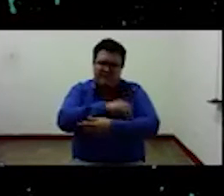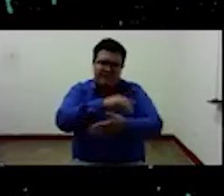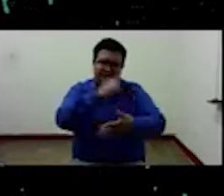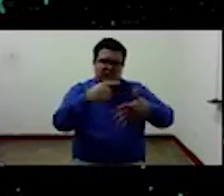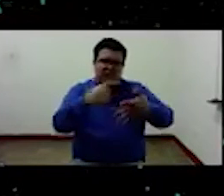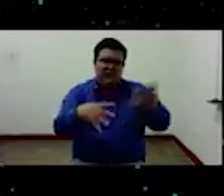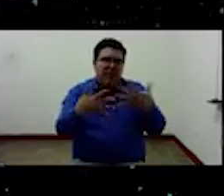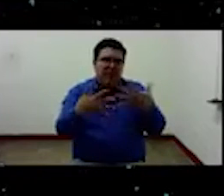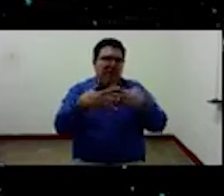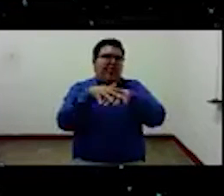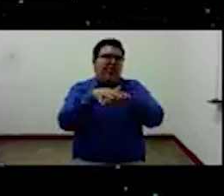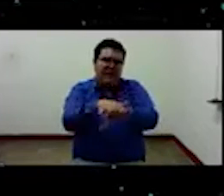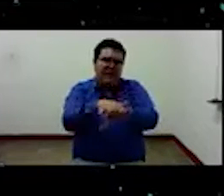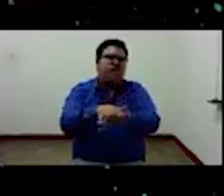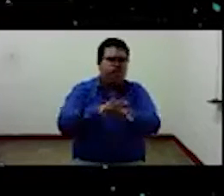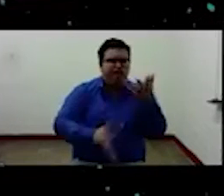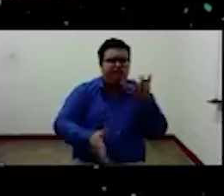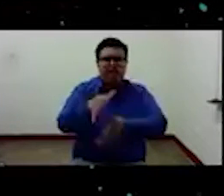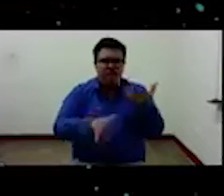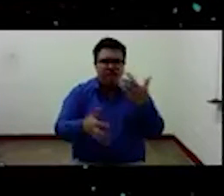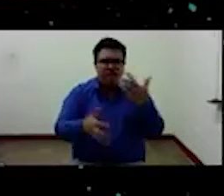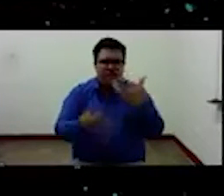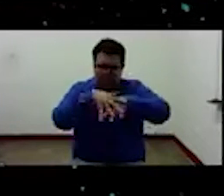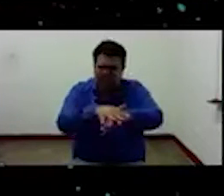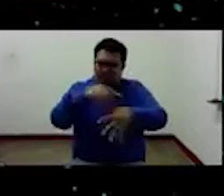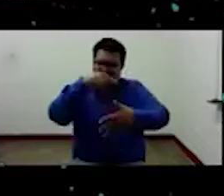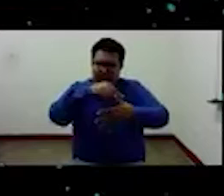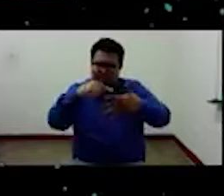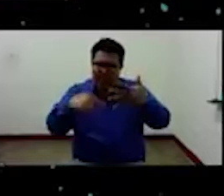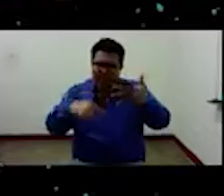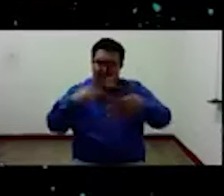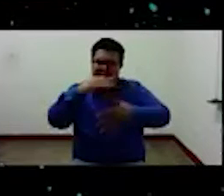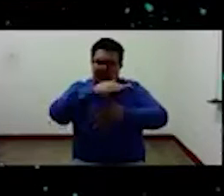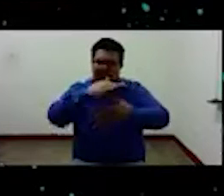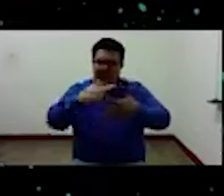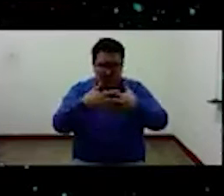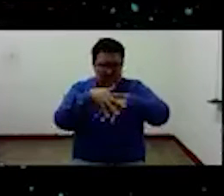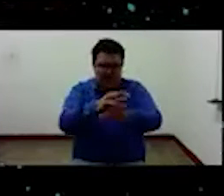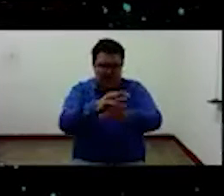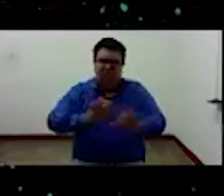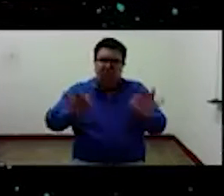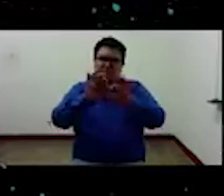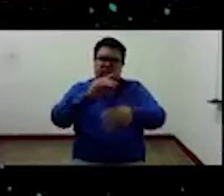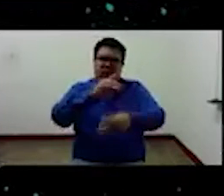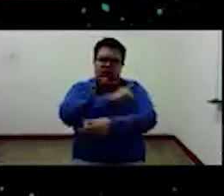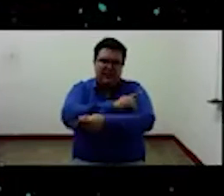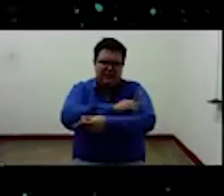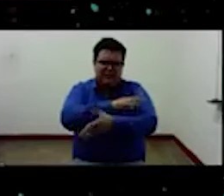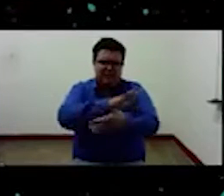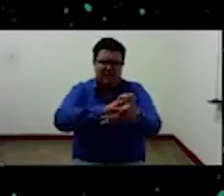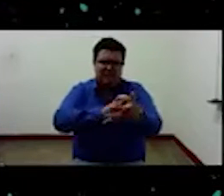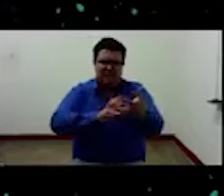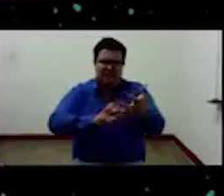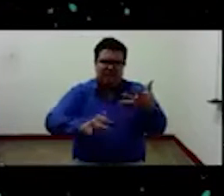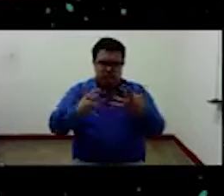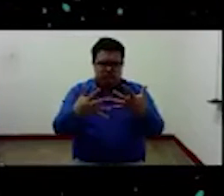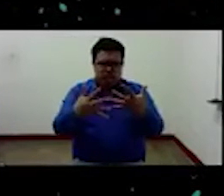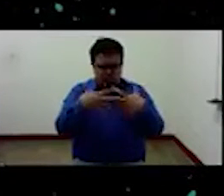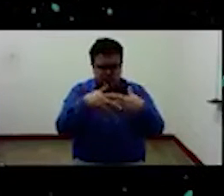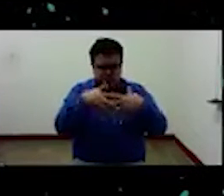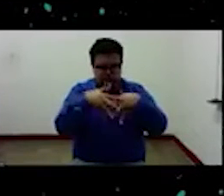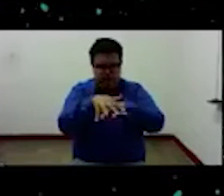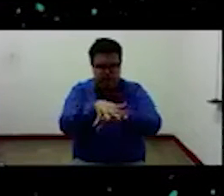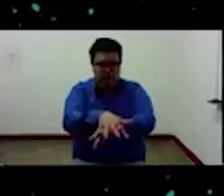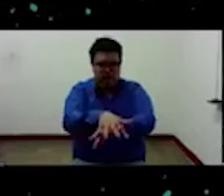esa transdisciplinariedad en el sentido de romper los bordes de las disciplinas, contaminar las disciplinas unas con